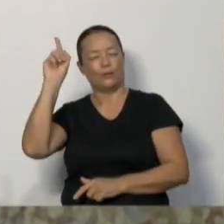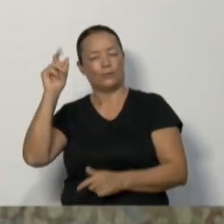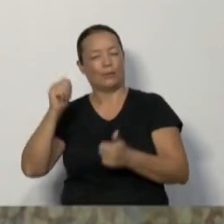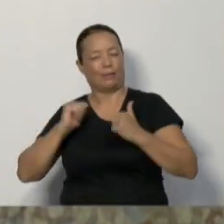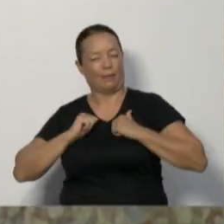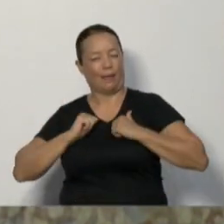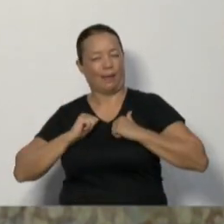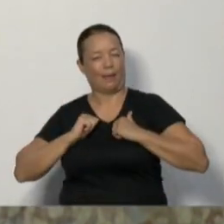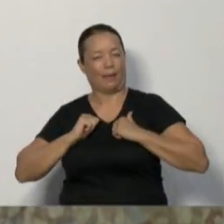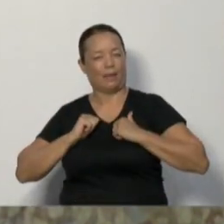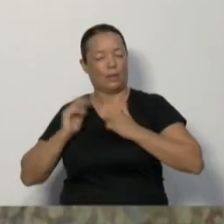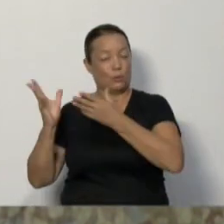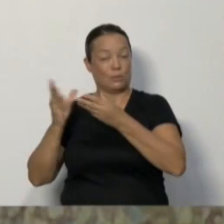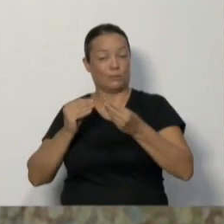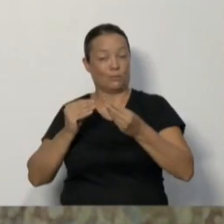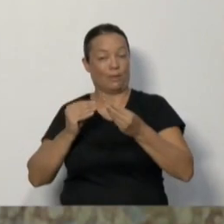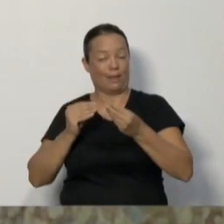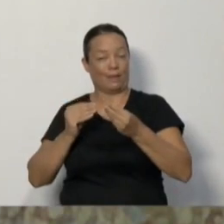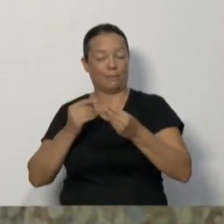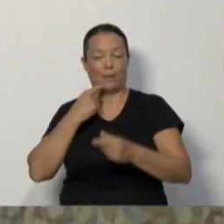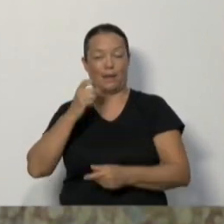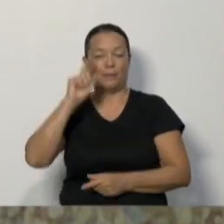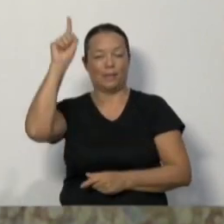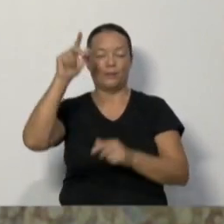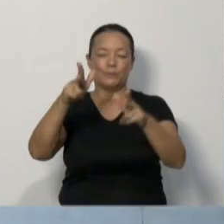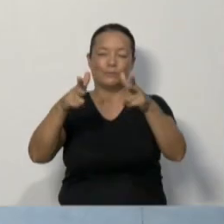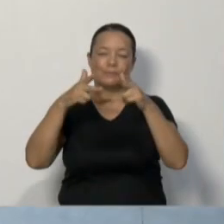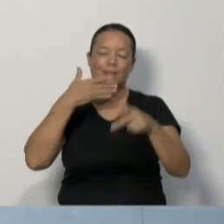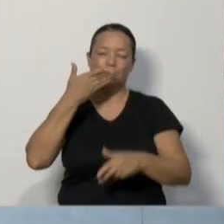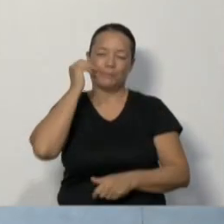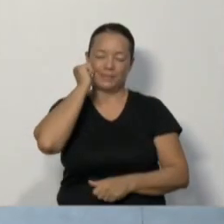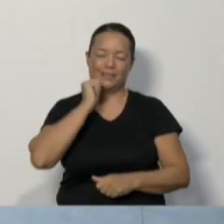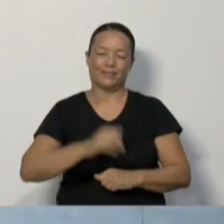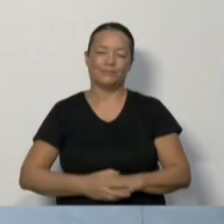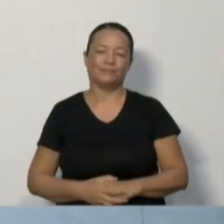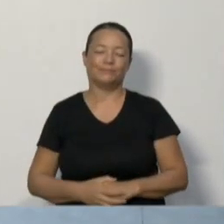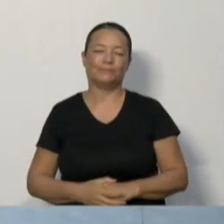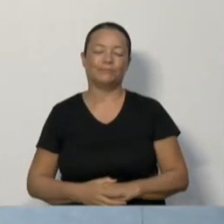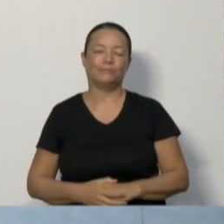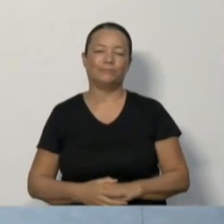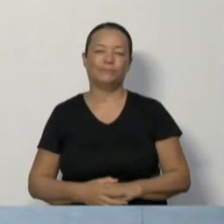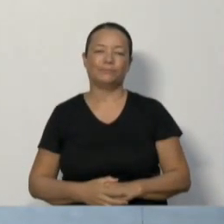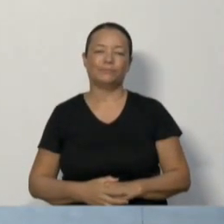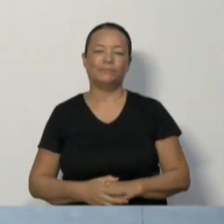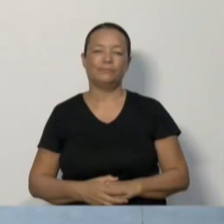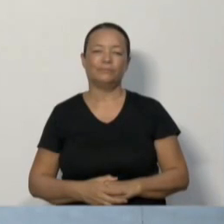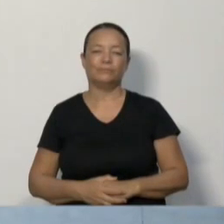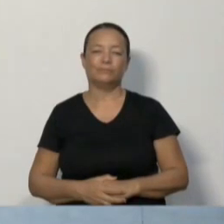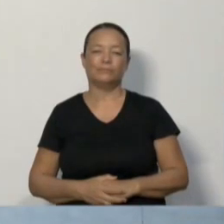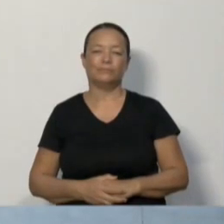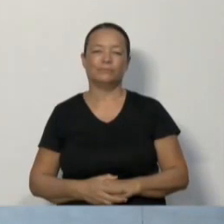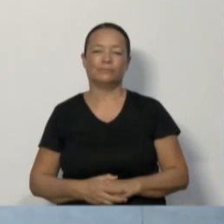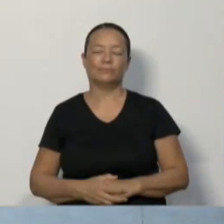e intercede por nosotros. Palabra de Dios. Te alabamos, Señor.